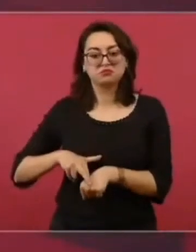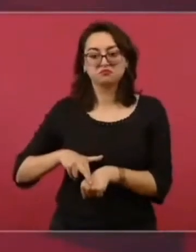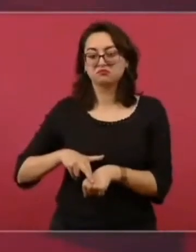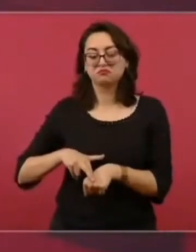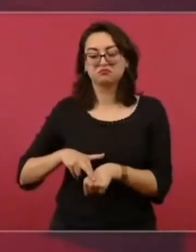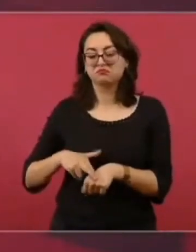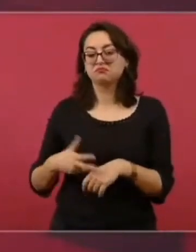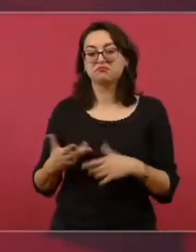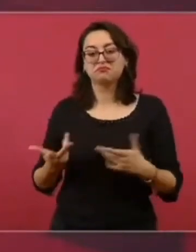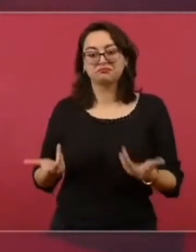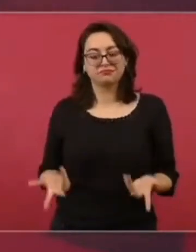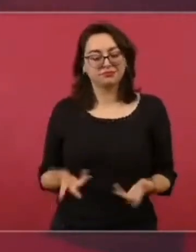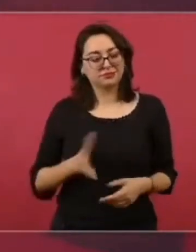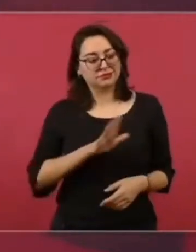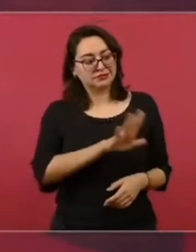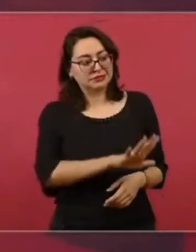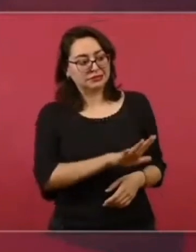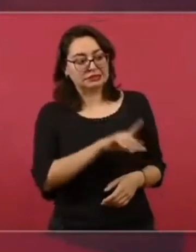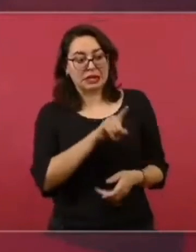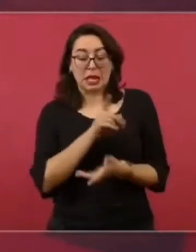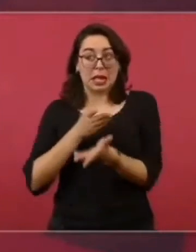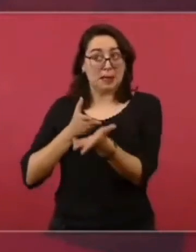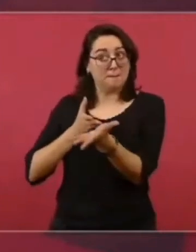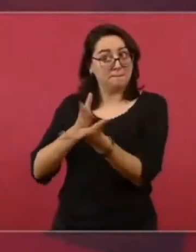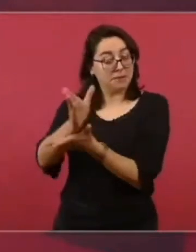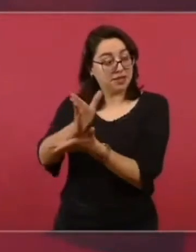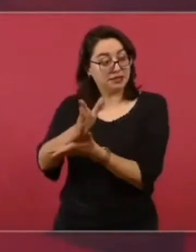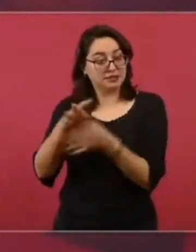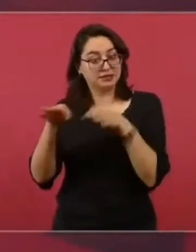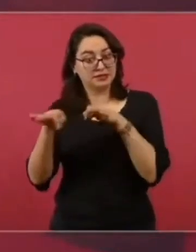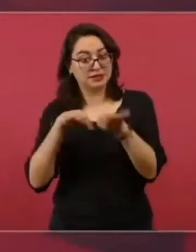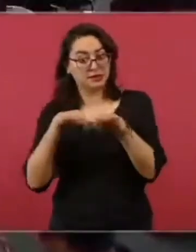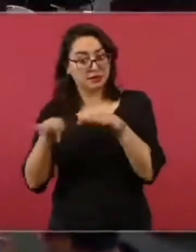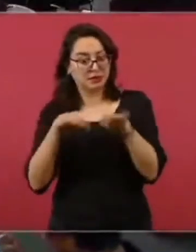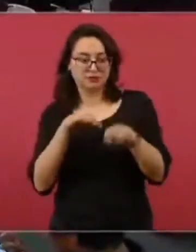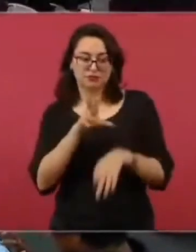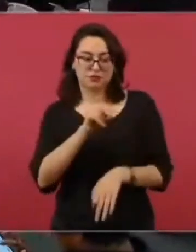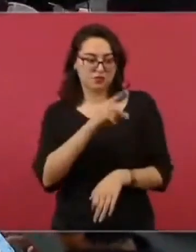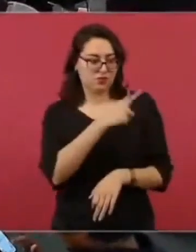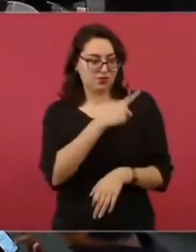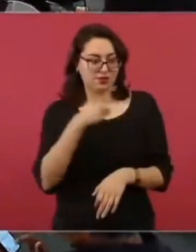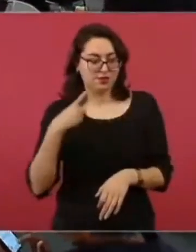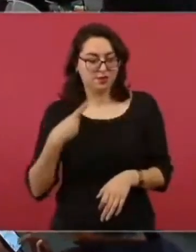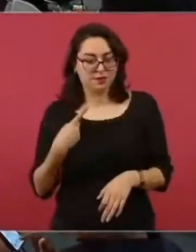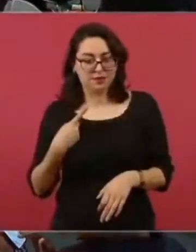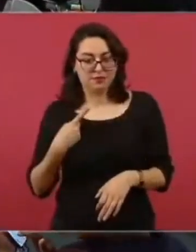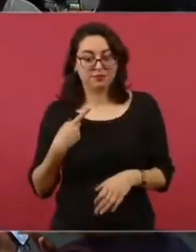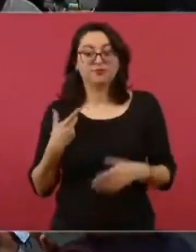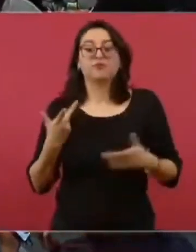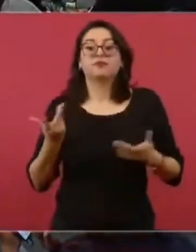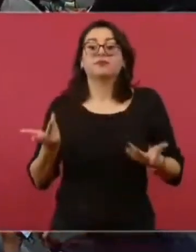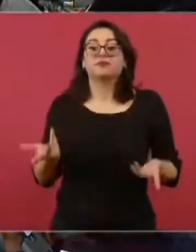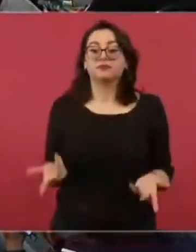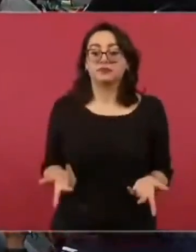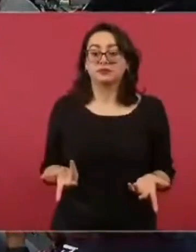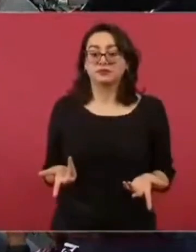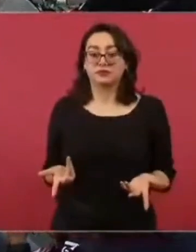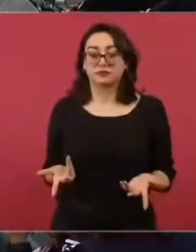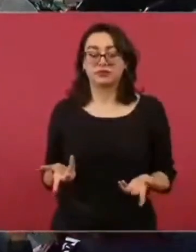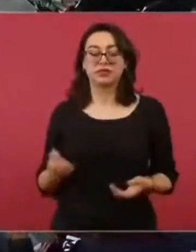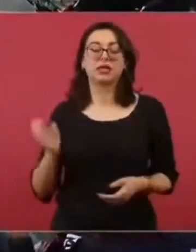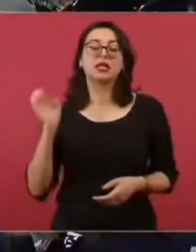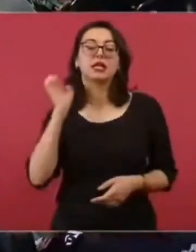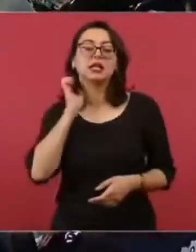en funciones que no les corresponden. O sea, porque está muy claro, ejecutivo es el que hace las